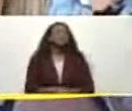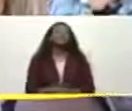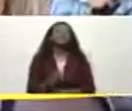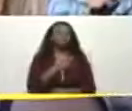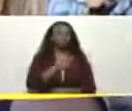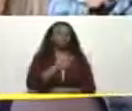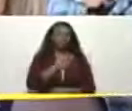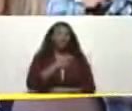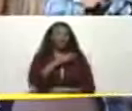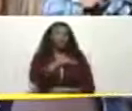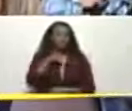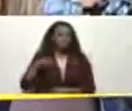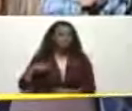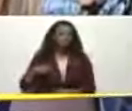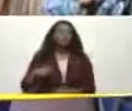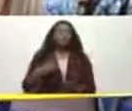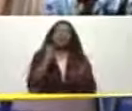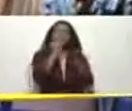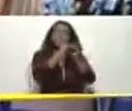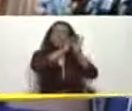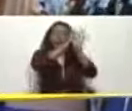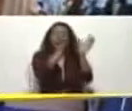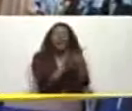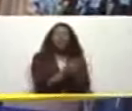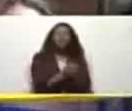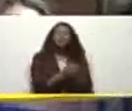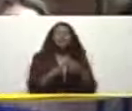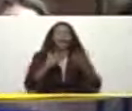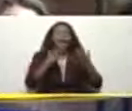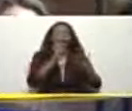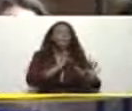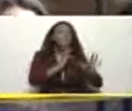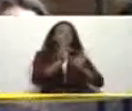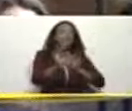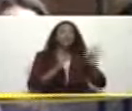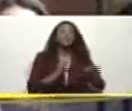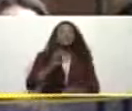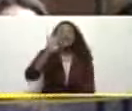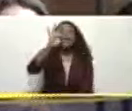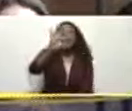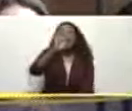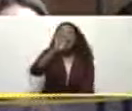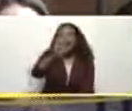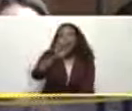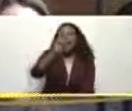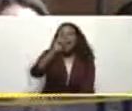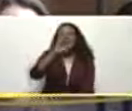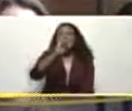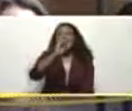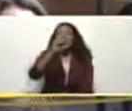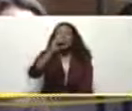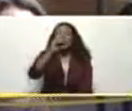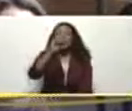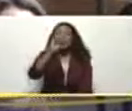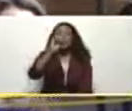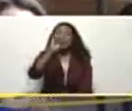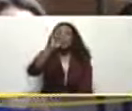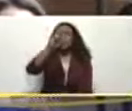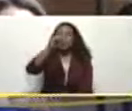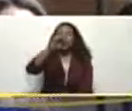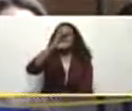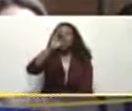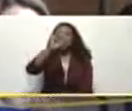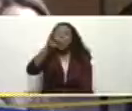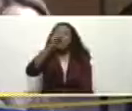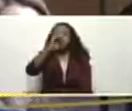Nosotros en pandemia, como ella dijo, trabajamos con epidemiología de aguas residuales y determinamos SARS-CoV-2 en estas aguas con apoyo